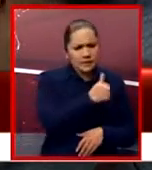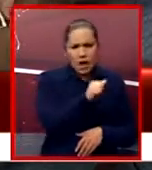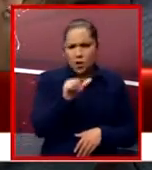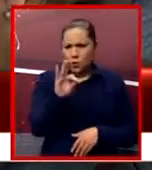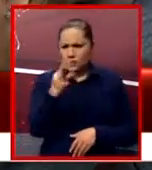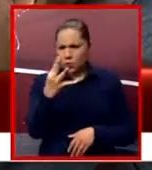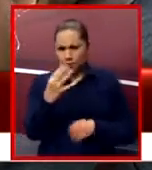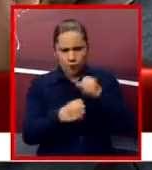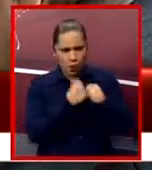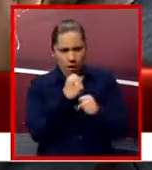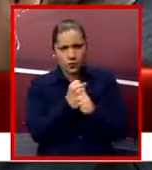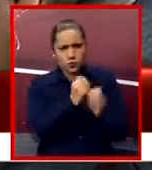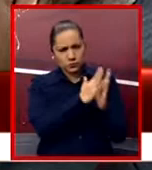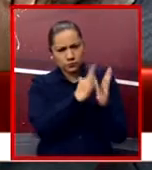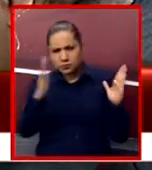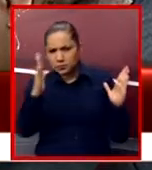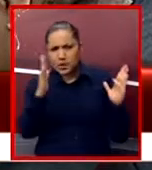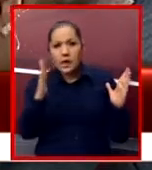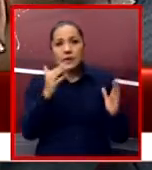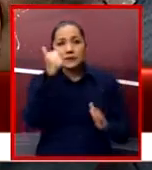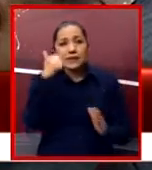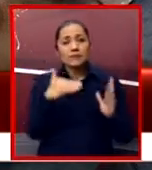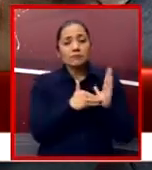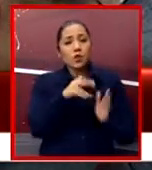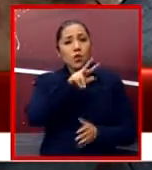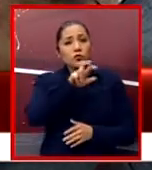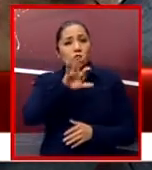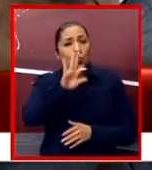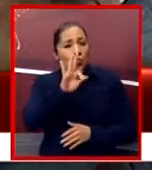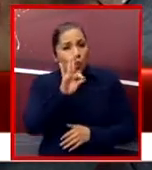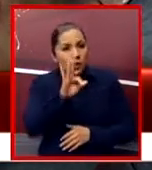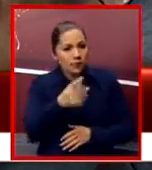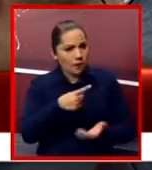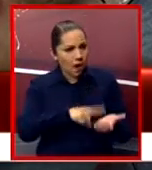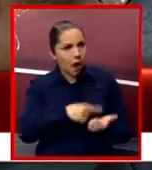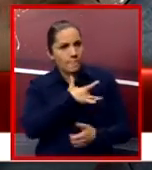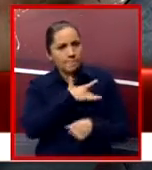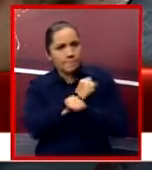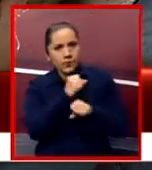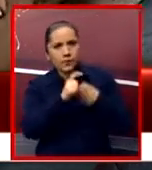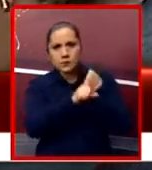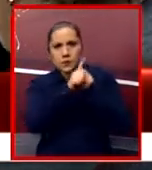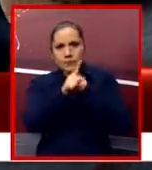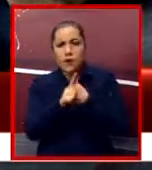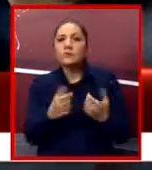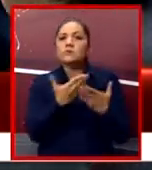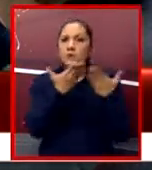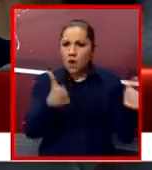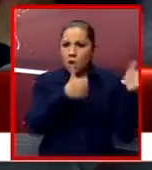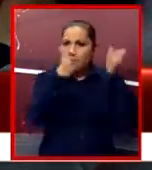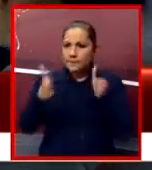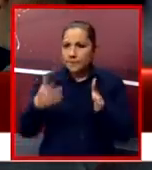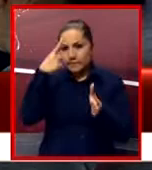fueron de 6.840 y de 65 años en adelante son de